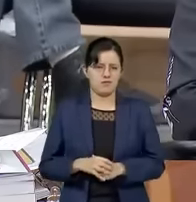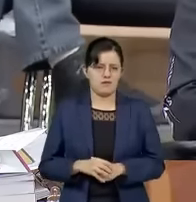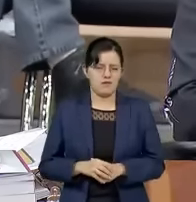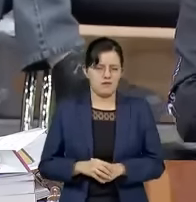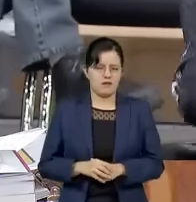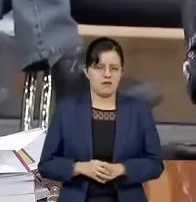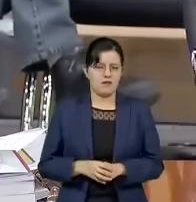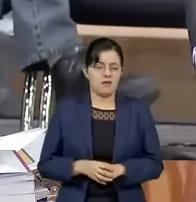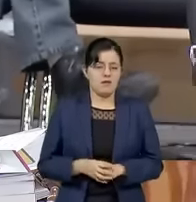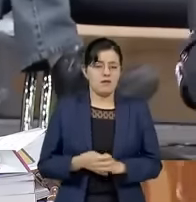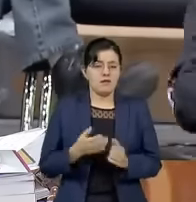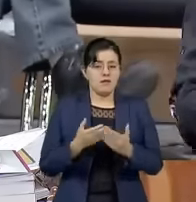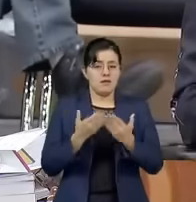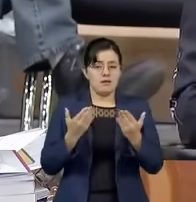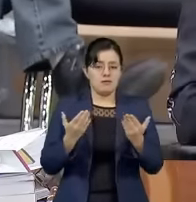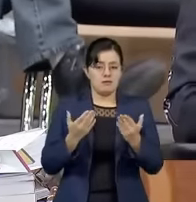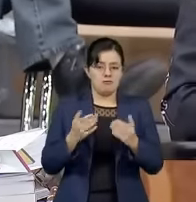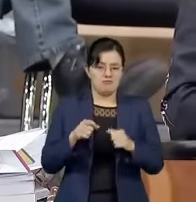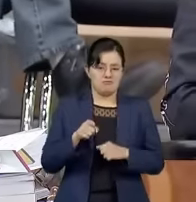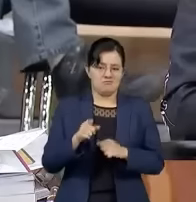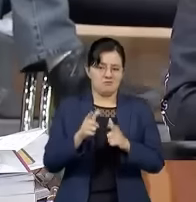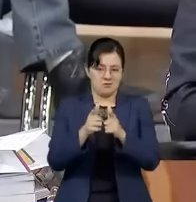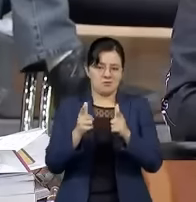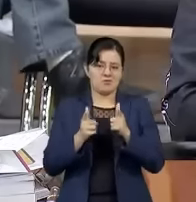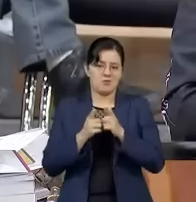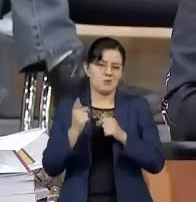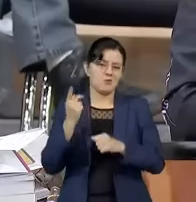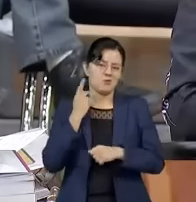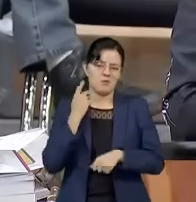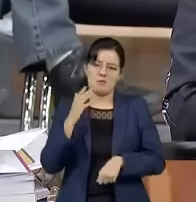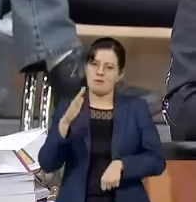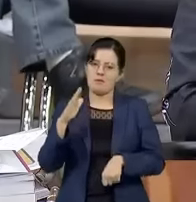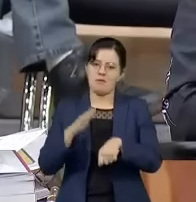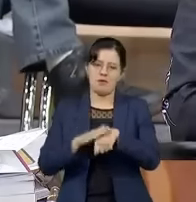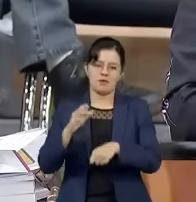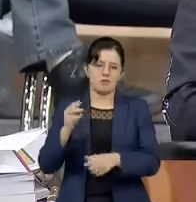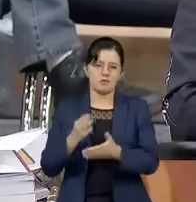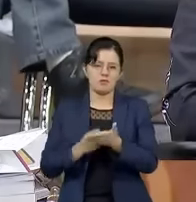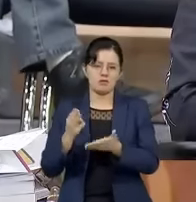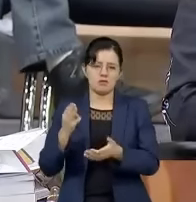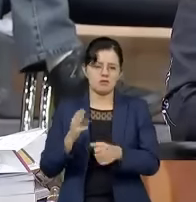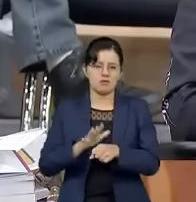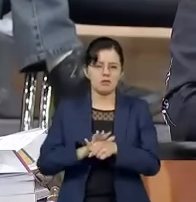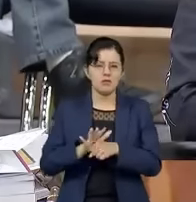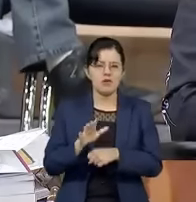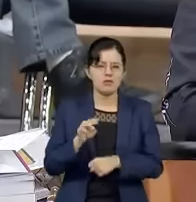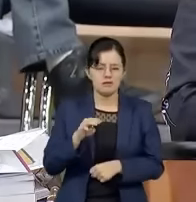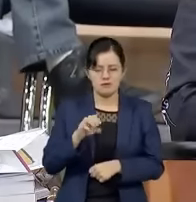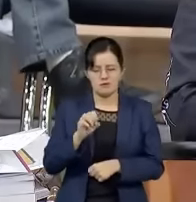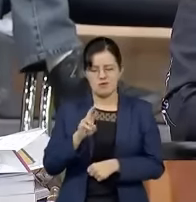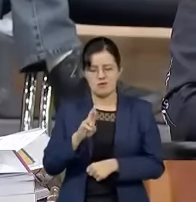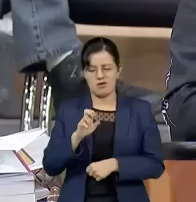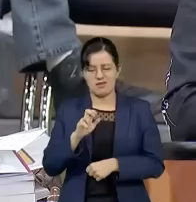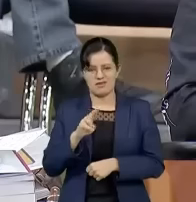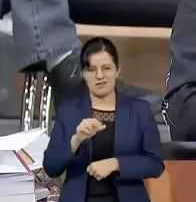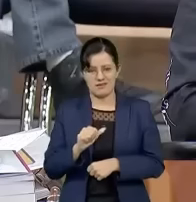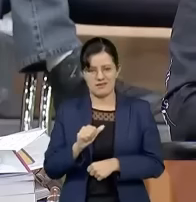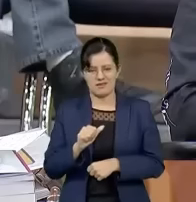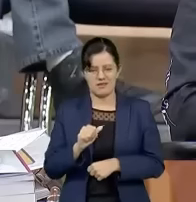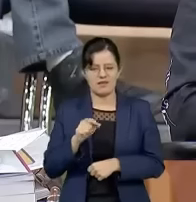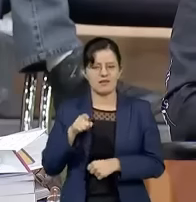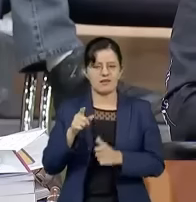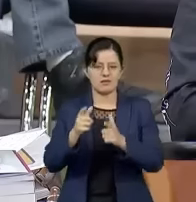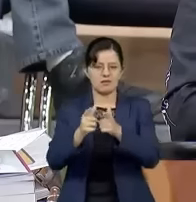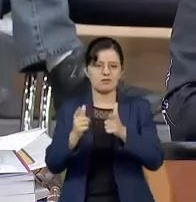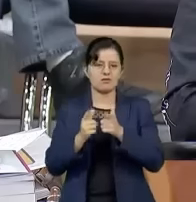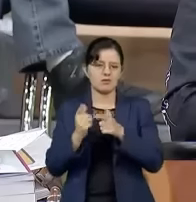casualidad que el partido más multado por esta circunstancias sea morena es el partido que más